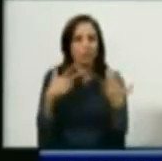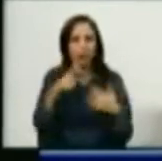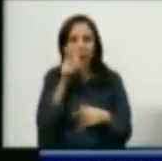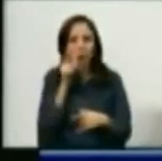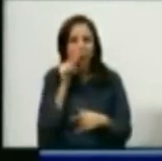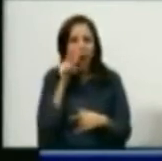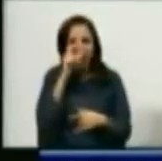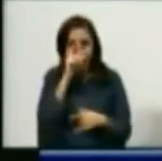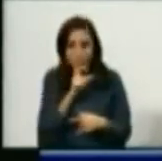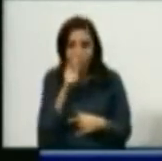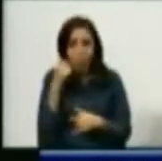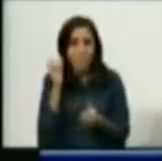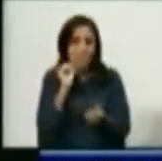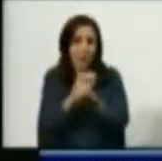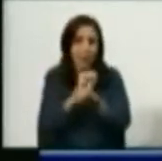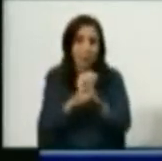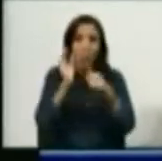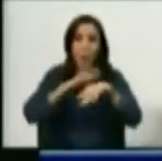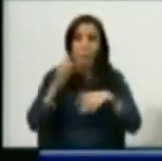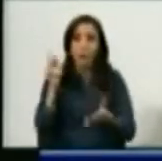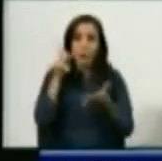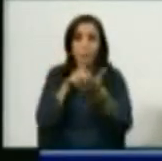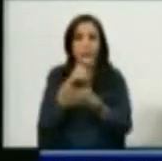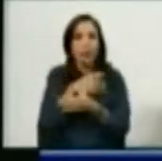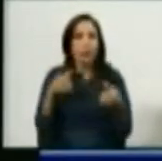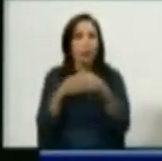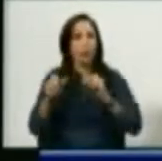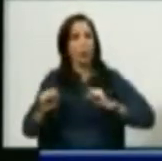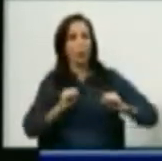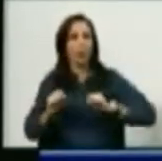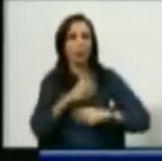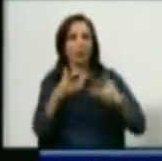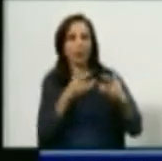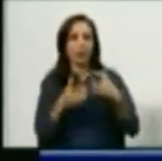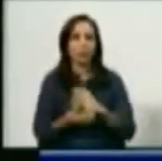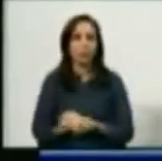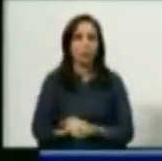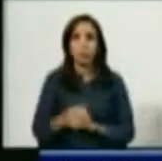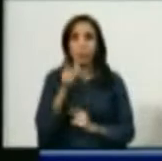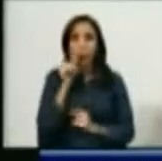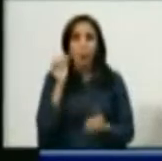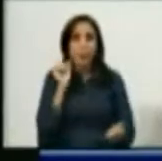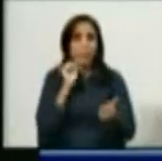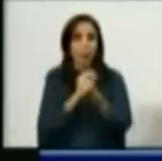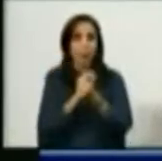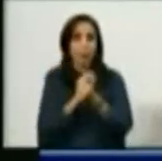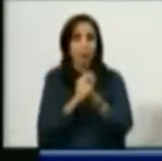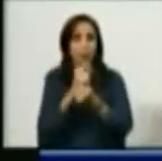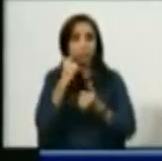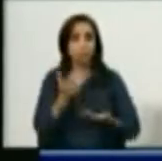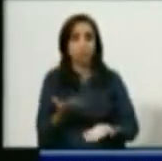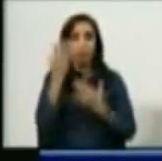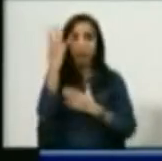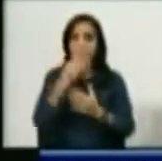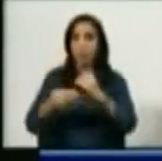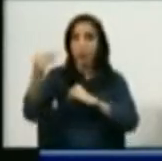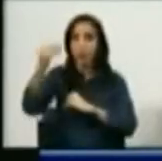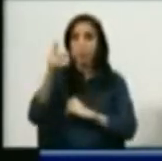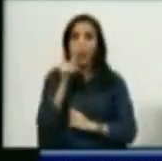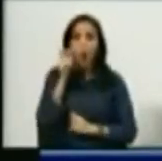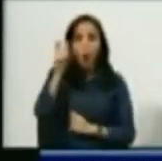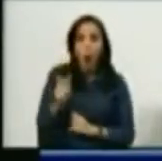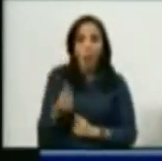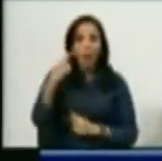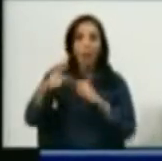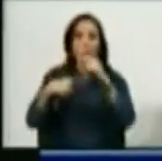por su participación en el movimiento insurgente metieron a Fabricio Ojeda preso se fugó y